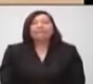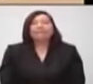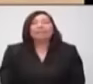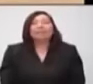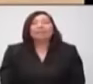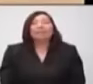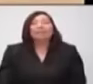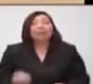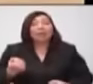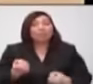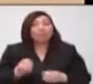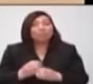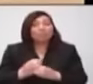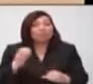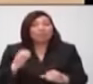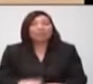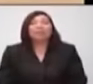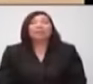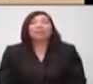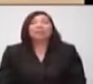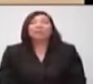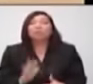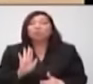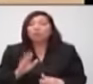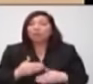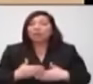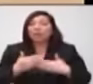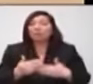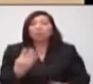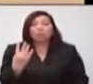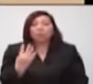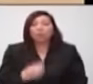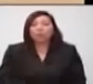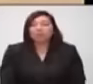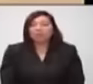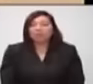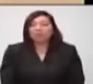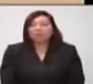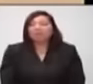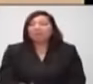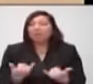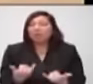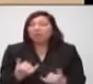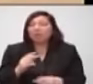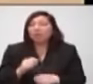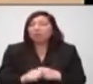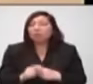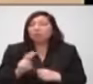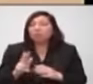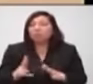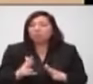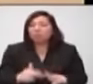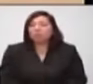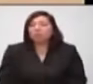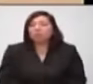Efectivamente, el metropolitano, como les he explicado, y sus ampliaciones, que son 4, actualmente en el 2018